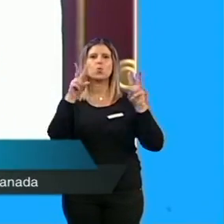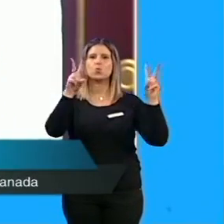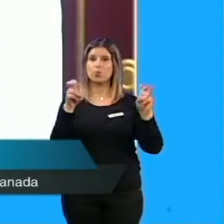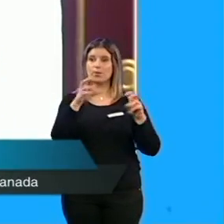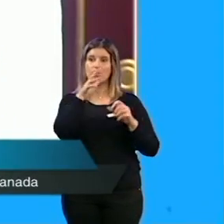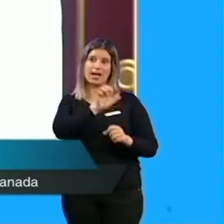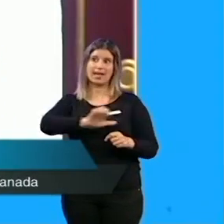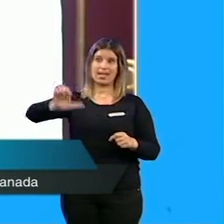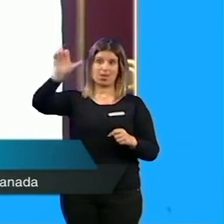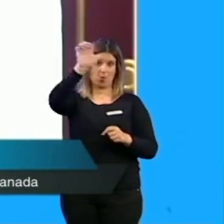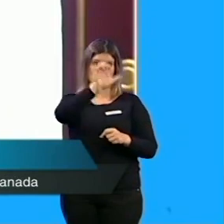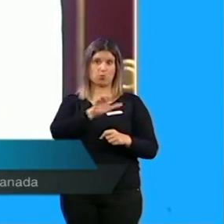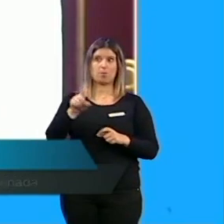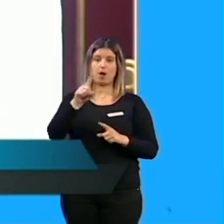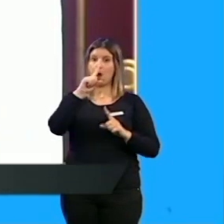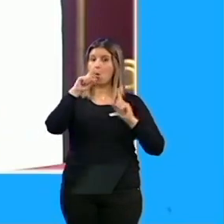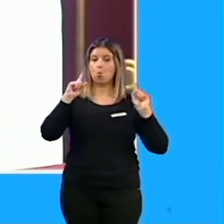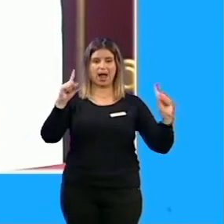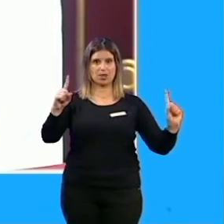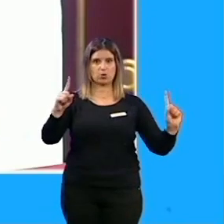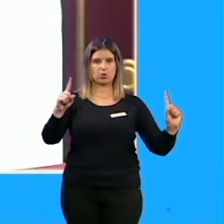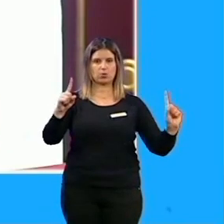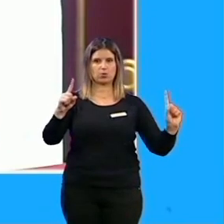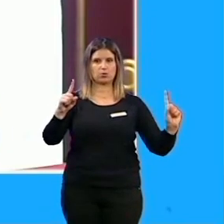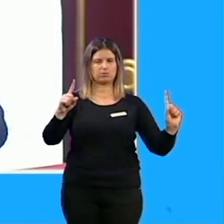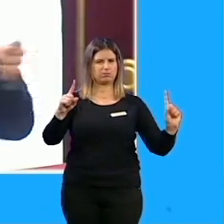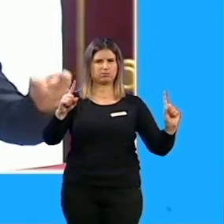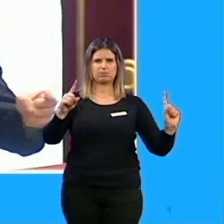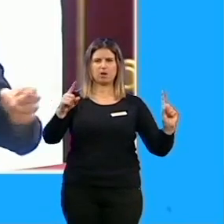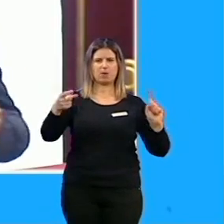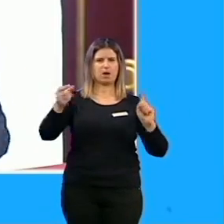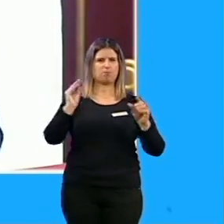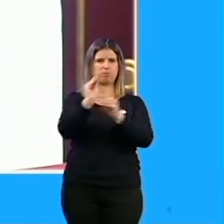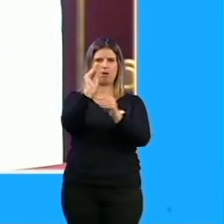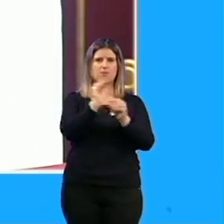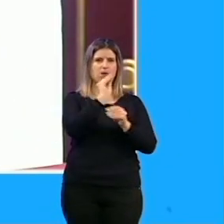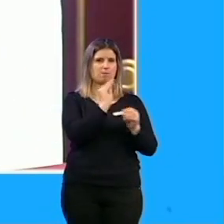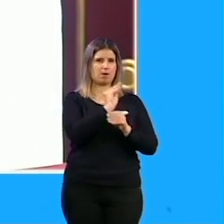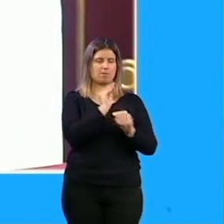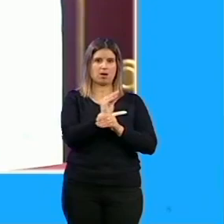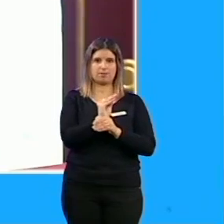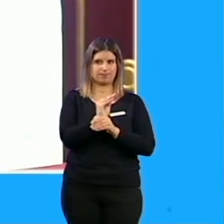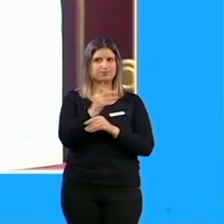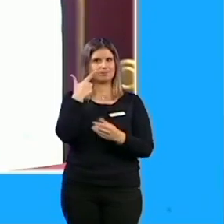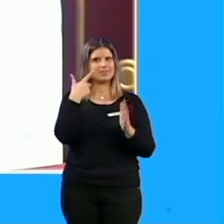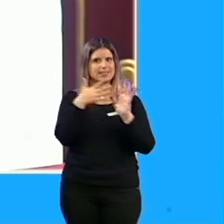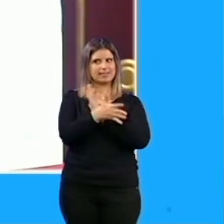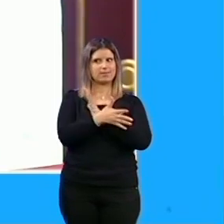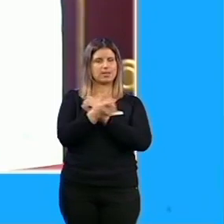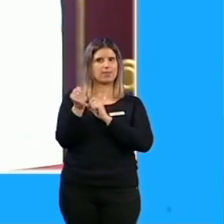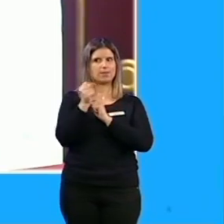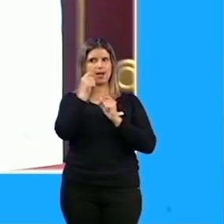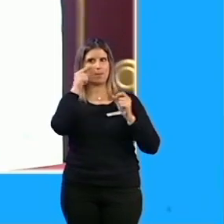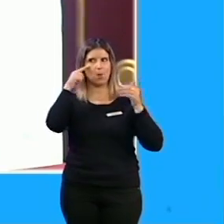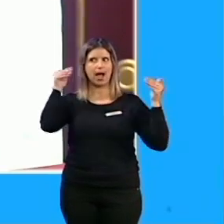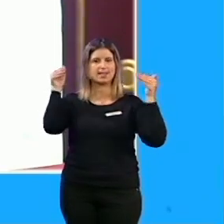Europa, que ha dado en un solo año el total de ayudas que en los últimos 20 es indicativo de que tenemos que estar con los ojos